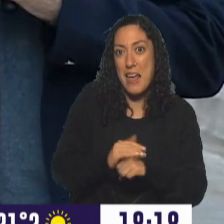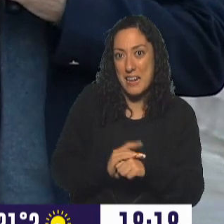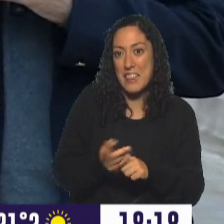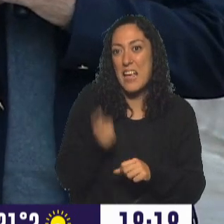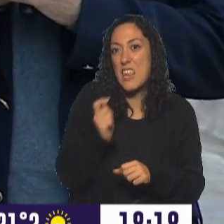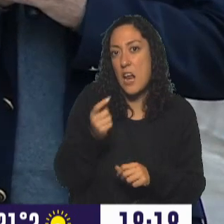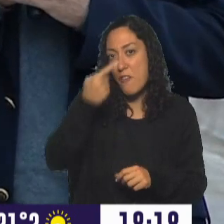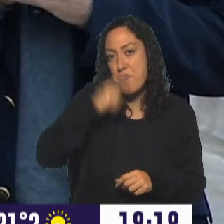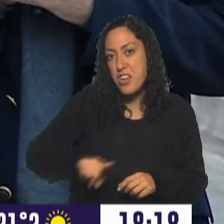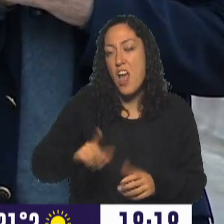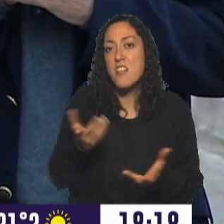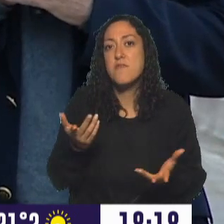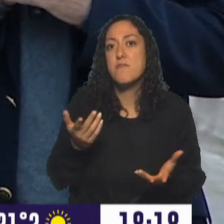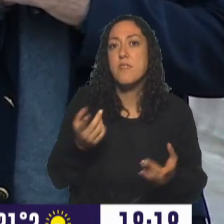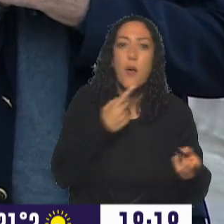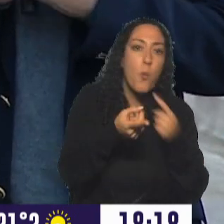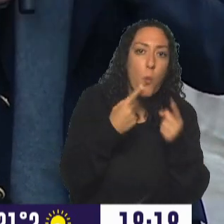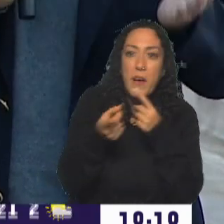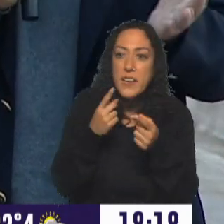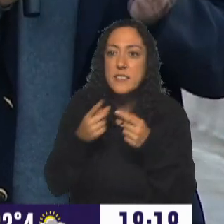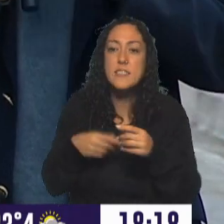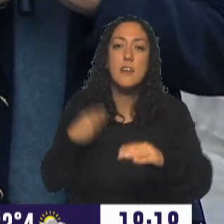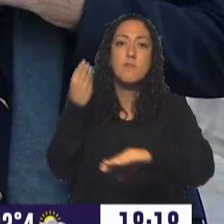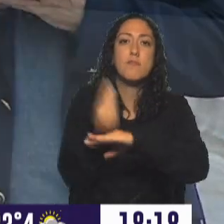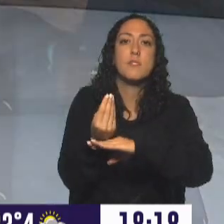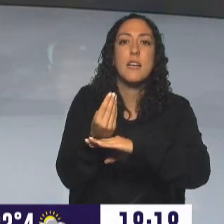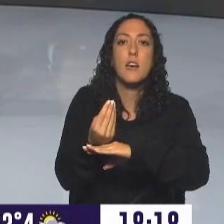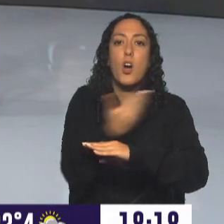será finalmente, se va a definir a través de encuesta, el candidato a jefe de gobierno porteño.